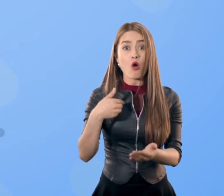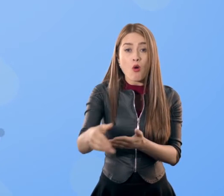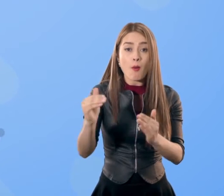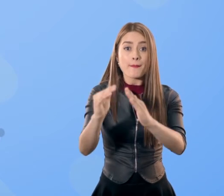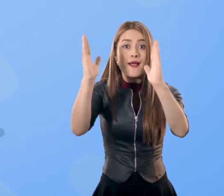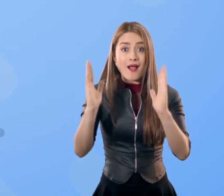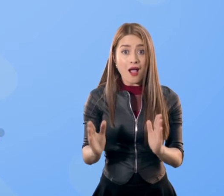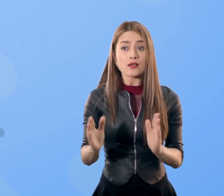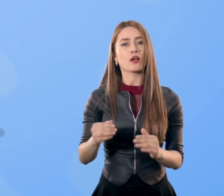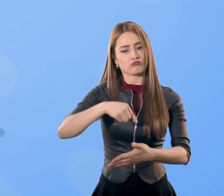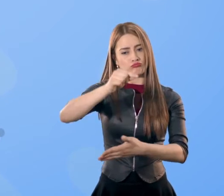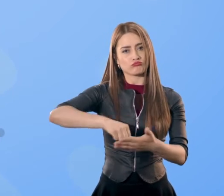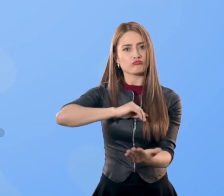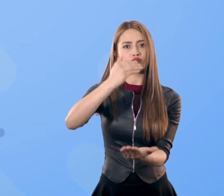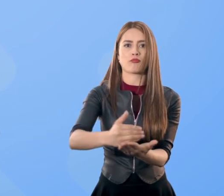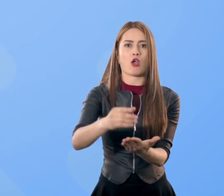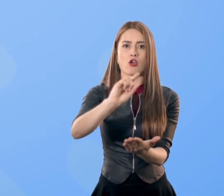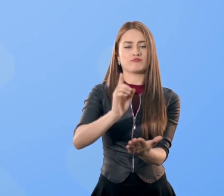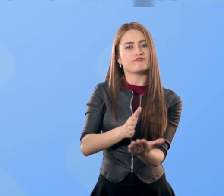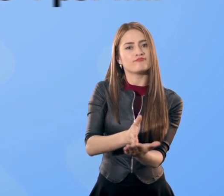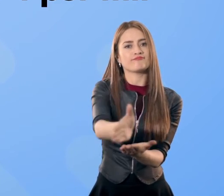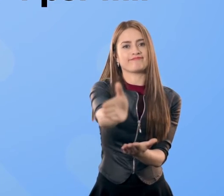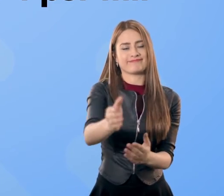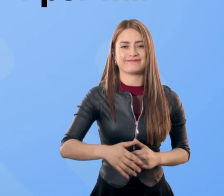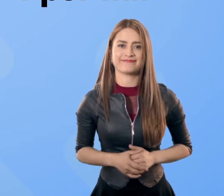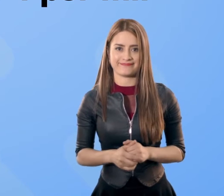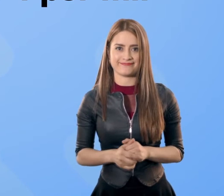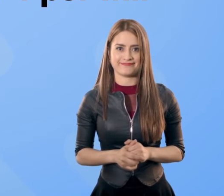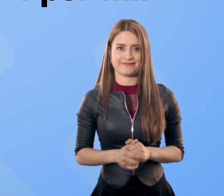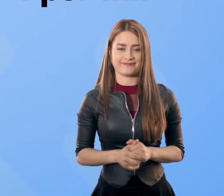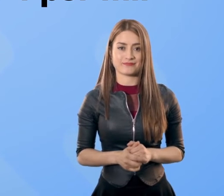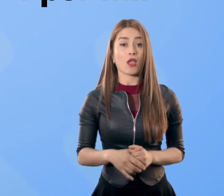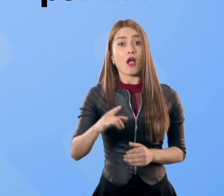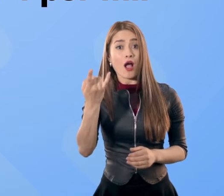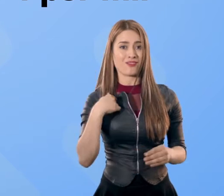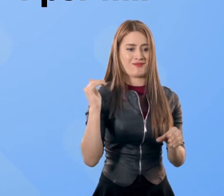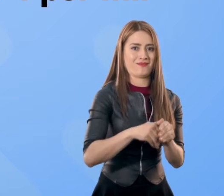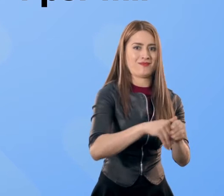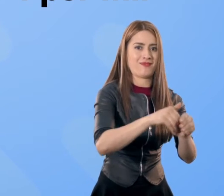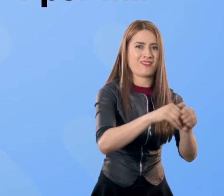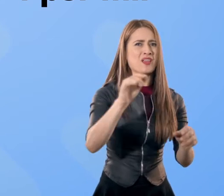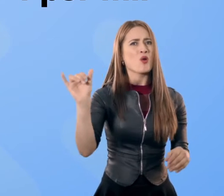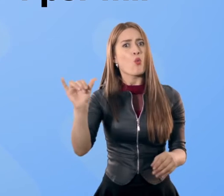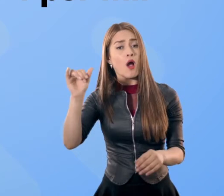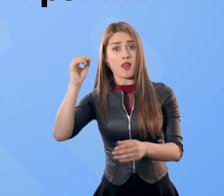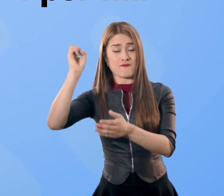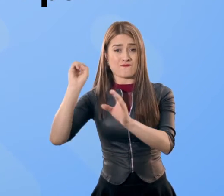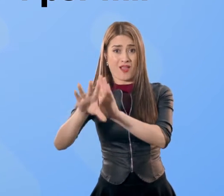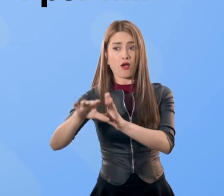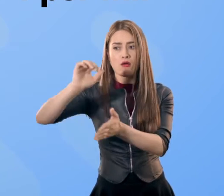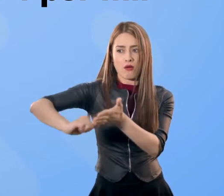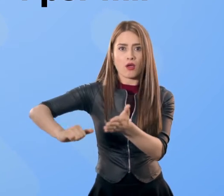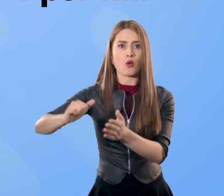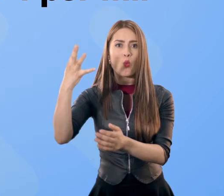o sin término de permanencia cuando se vaya a adquirir vivienda. Estos recursos son exentos del gravamen a los movimientos